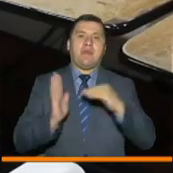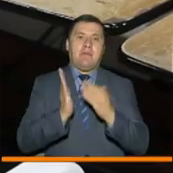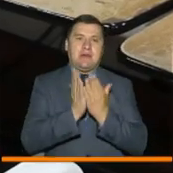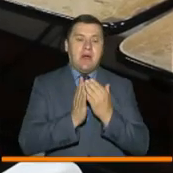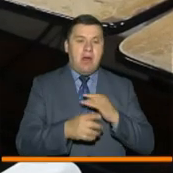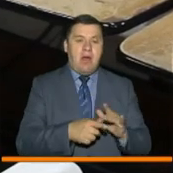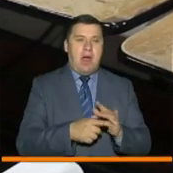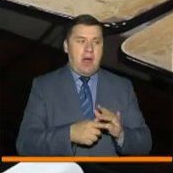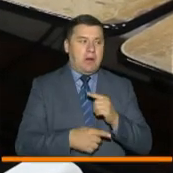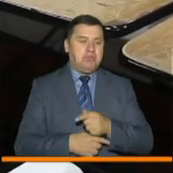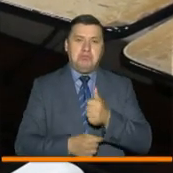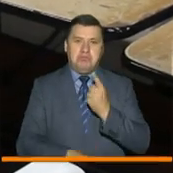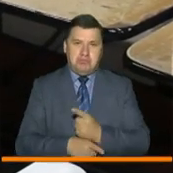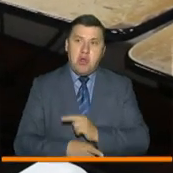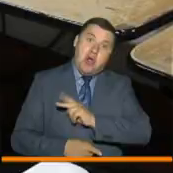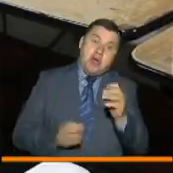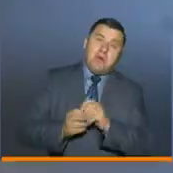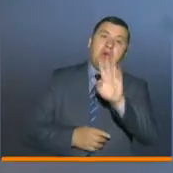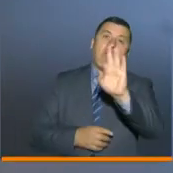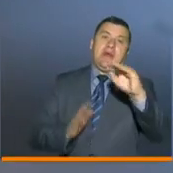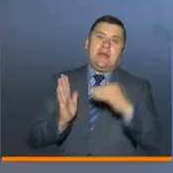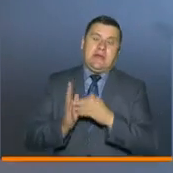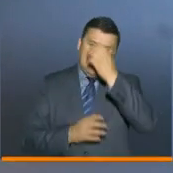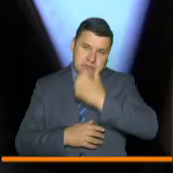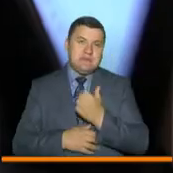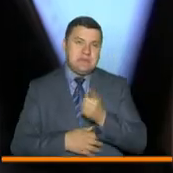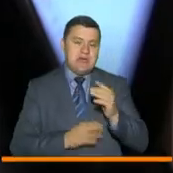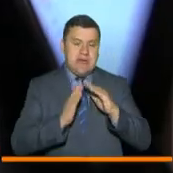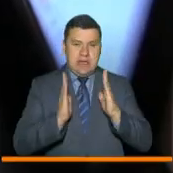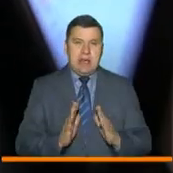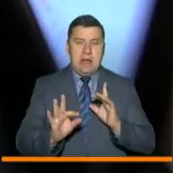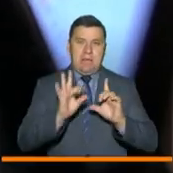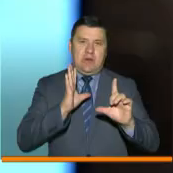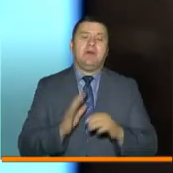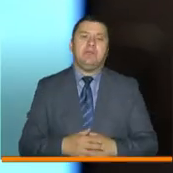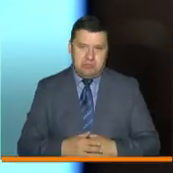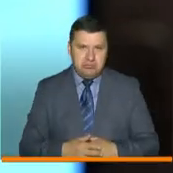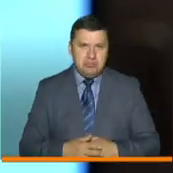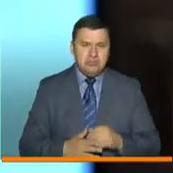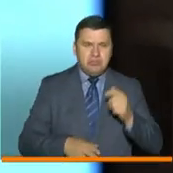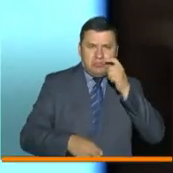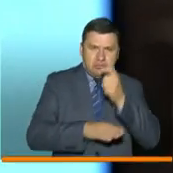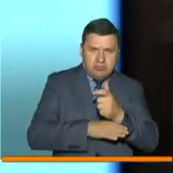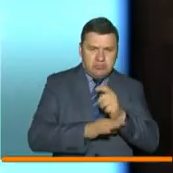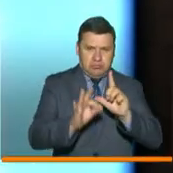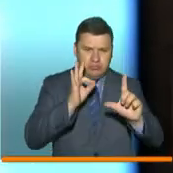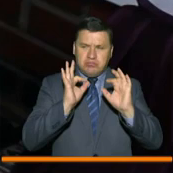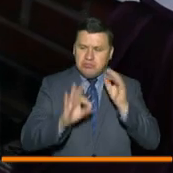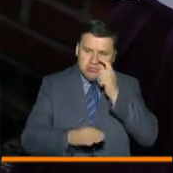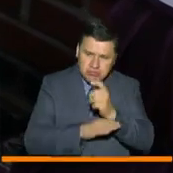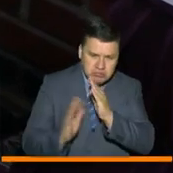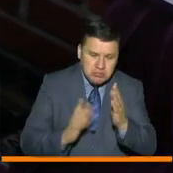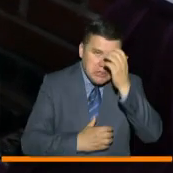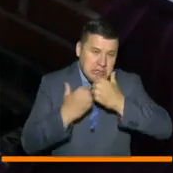la aplicaran de esta manera y otras 43.000 la presentaron desde casa de manera virtual con vigilancia de inteligencia artificial. El